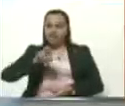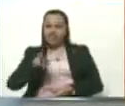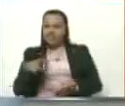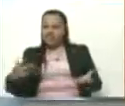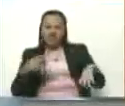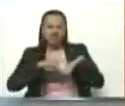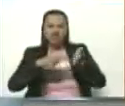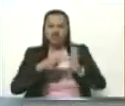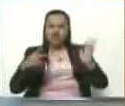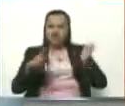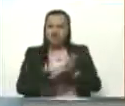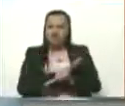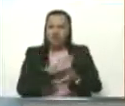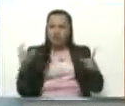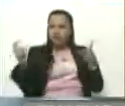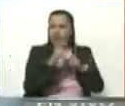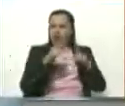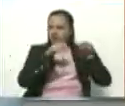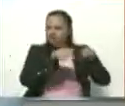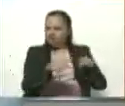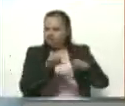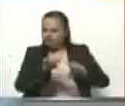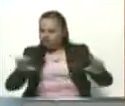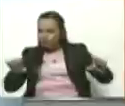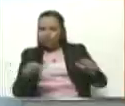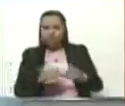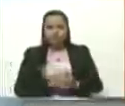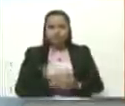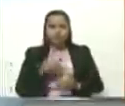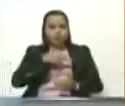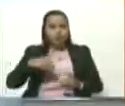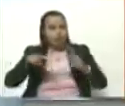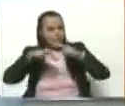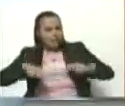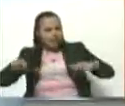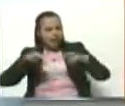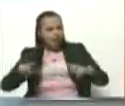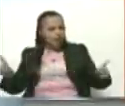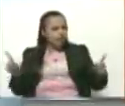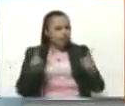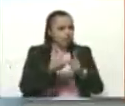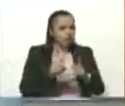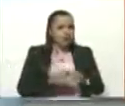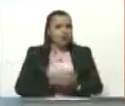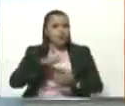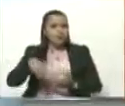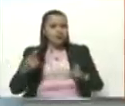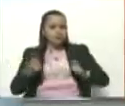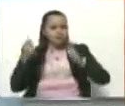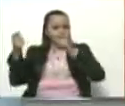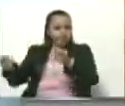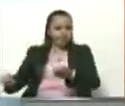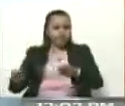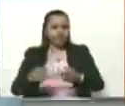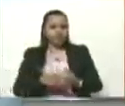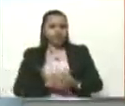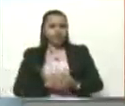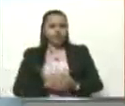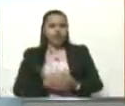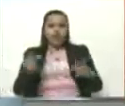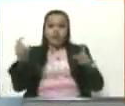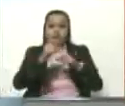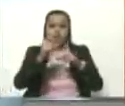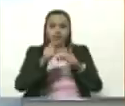conoce obviamente y he querido es muy investigado muy brevemente para poder entregarles estas estas